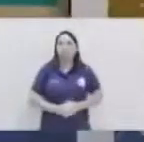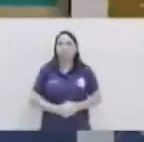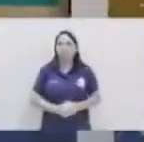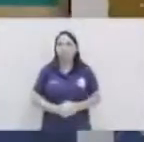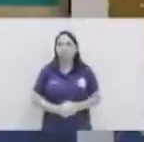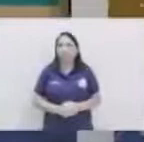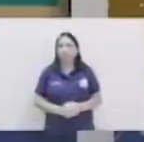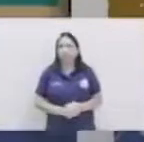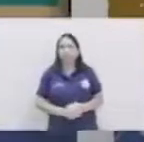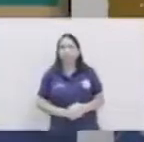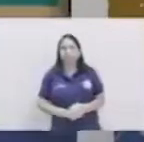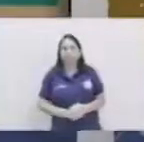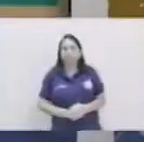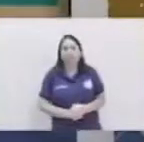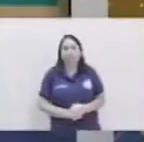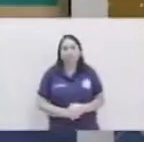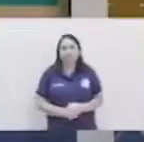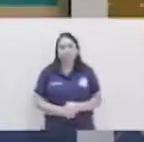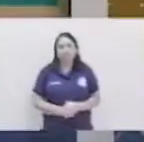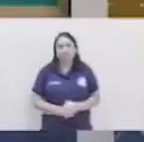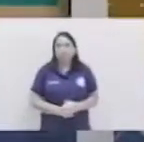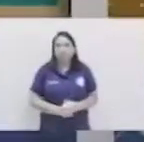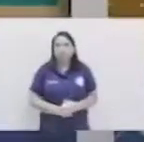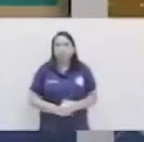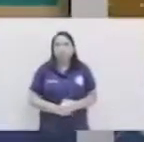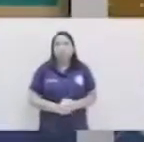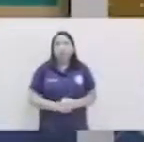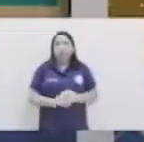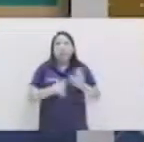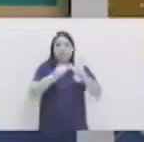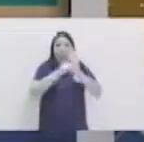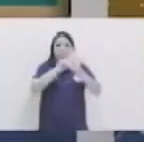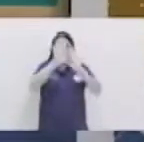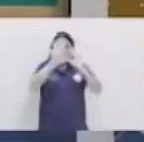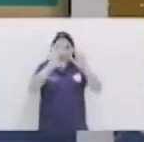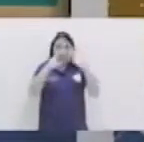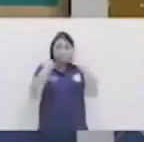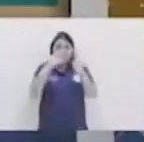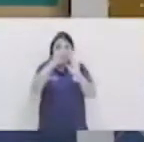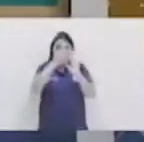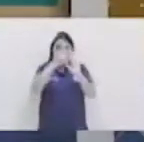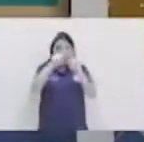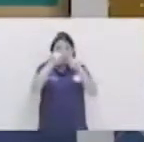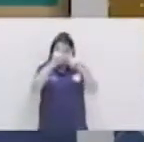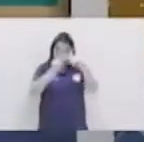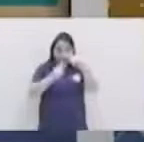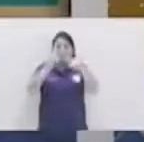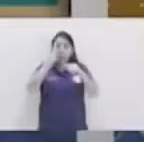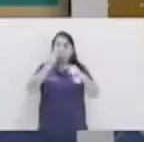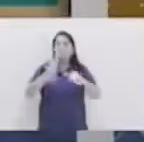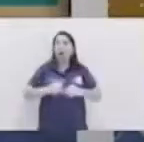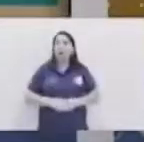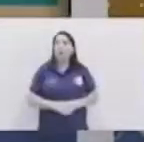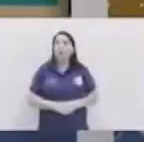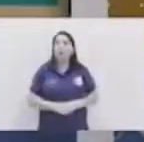caso me quedaría que K es igual a esto. Menos 16 dividido 4 también me daría